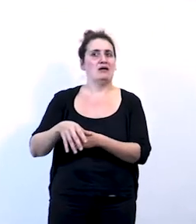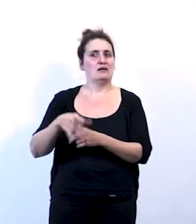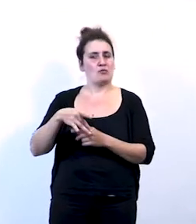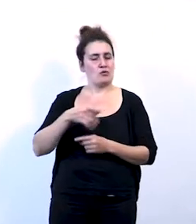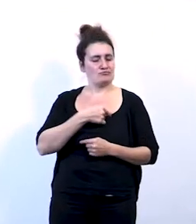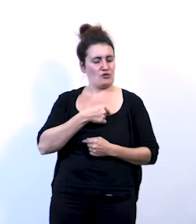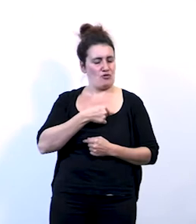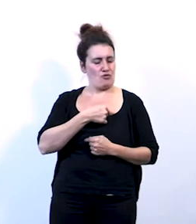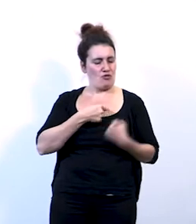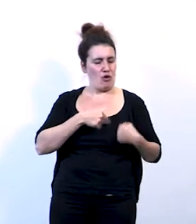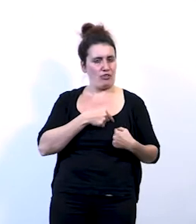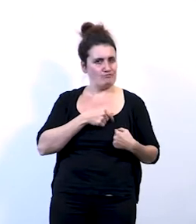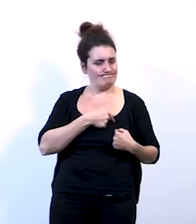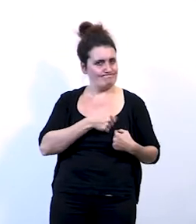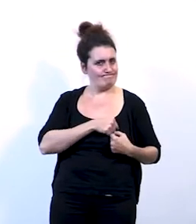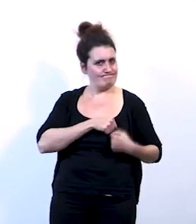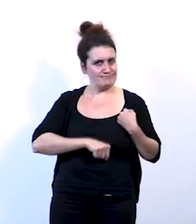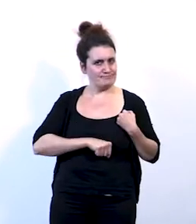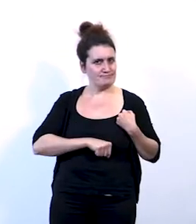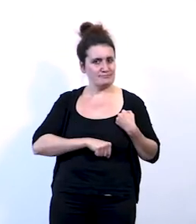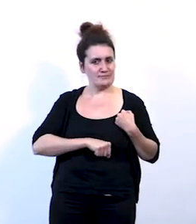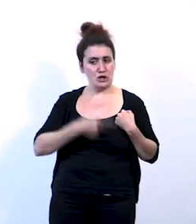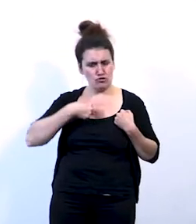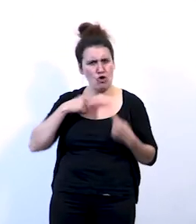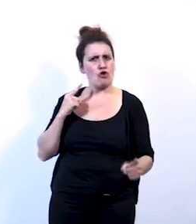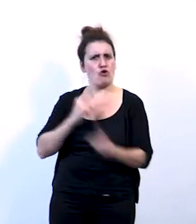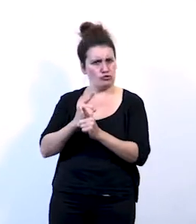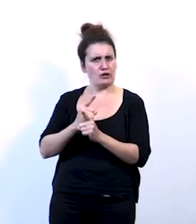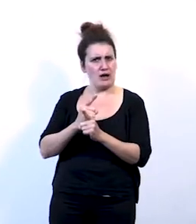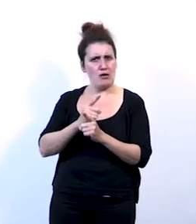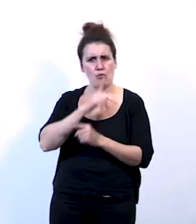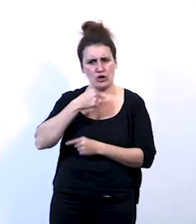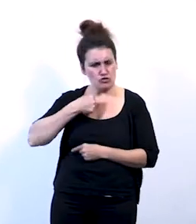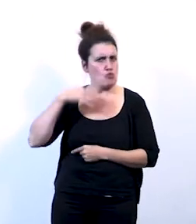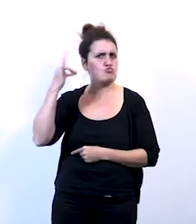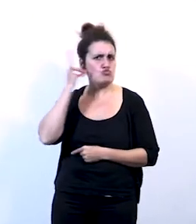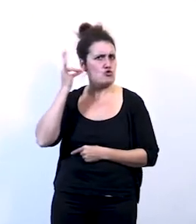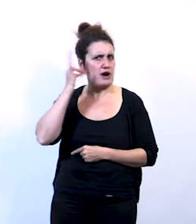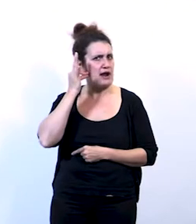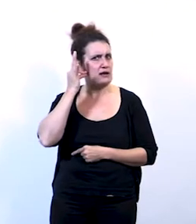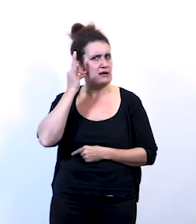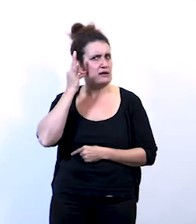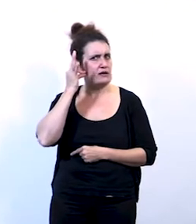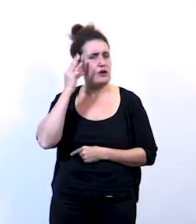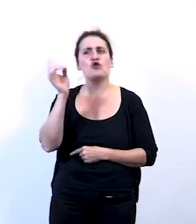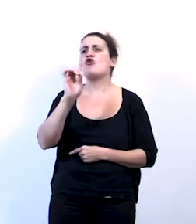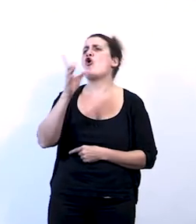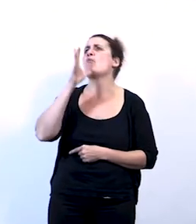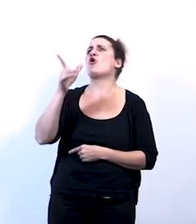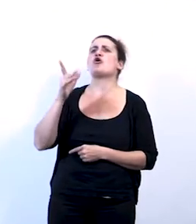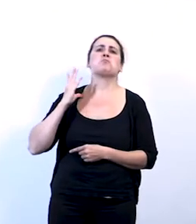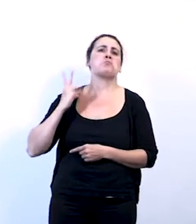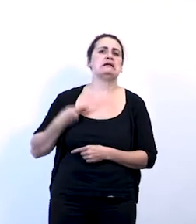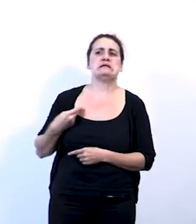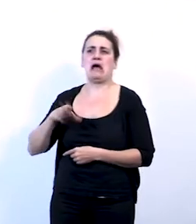corazón y estoy en contra de eso porque soy una mujer y no porque le tengo pesar a las